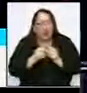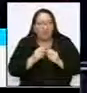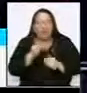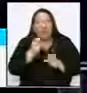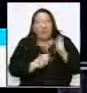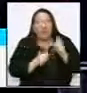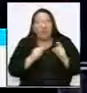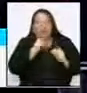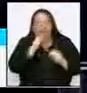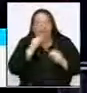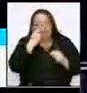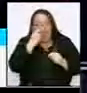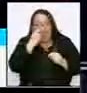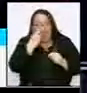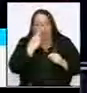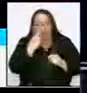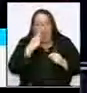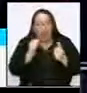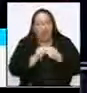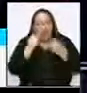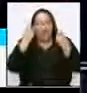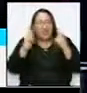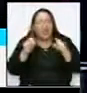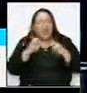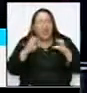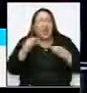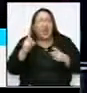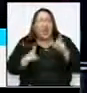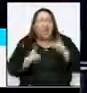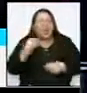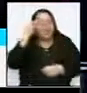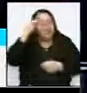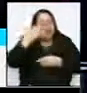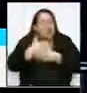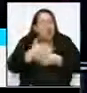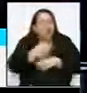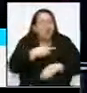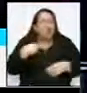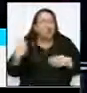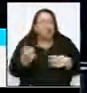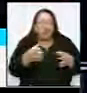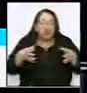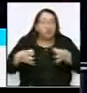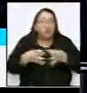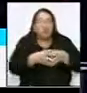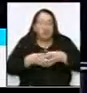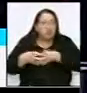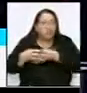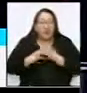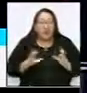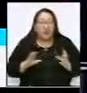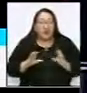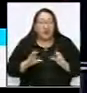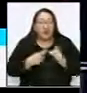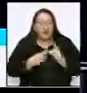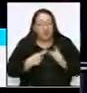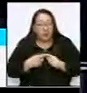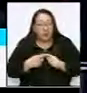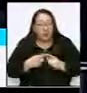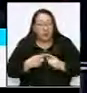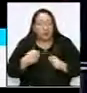disfrutando de espacios en la decisión política. No, todo se decidía en la metrópoli española. Por tanto,